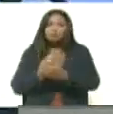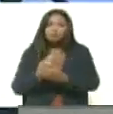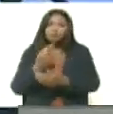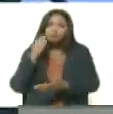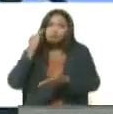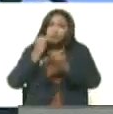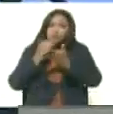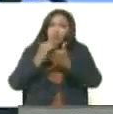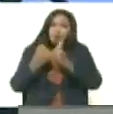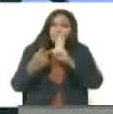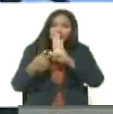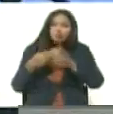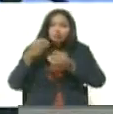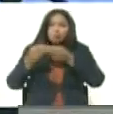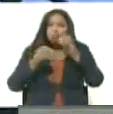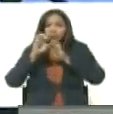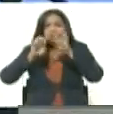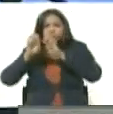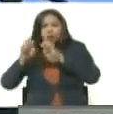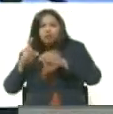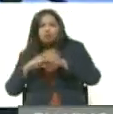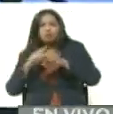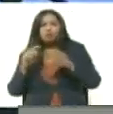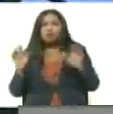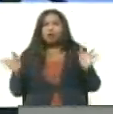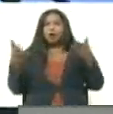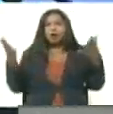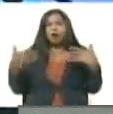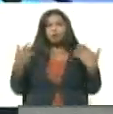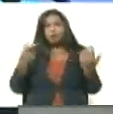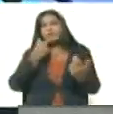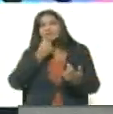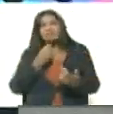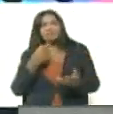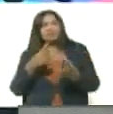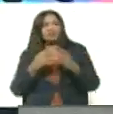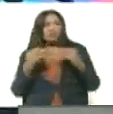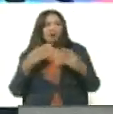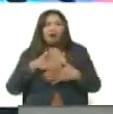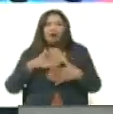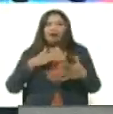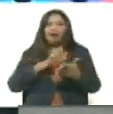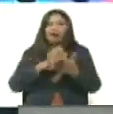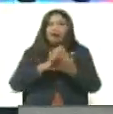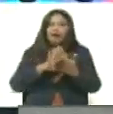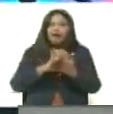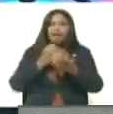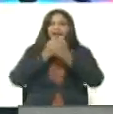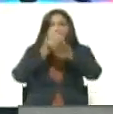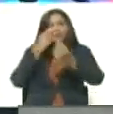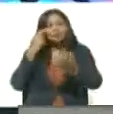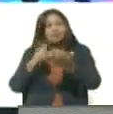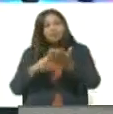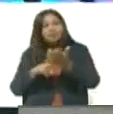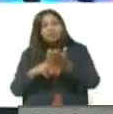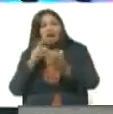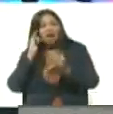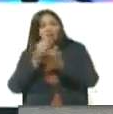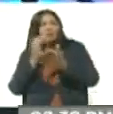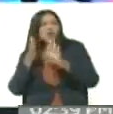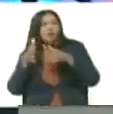prueba, no en los tiempos de bonanza ni en los tiempos fáciles. El amor de verdad se pone a